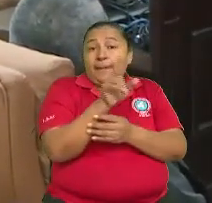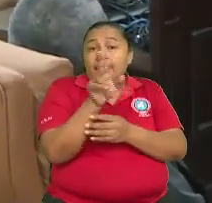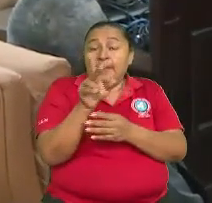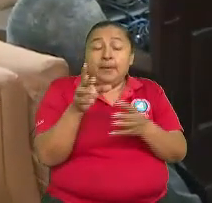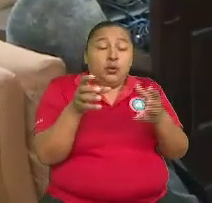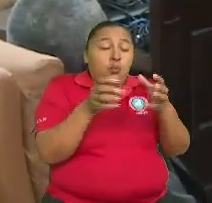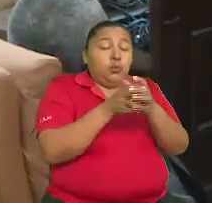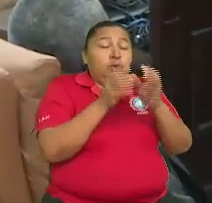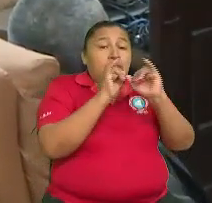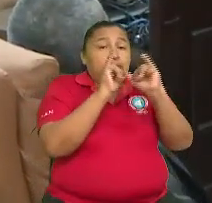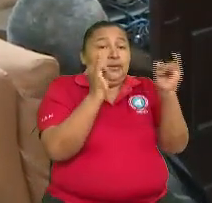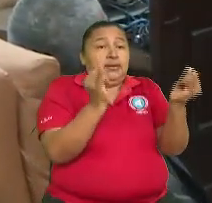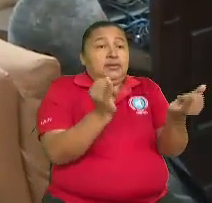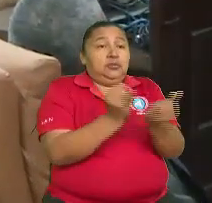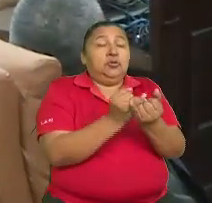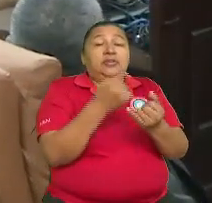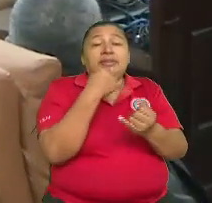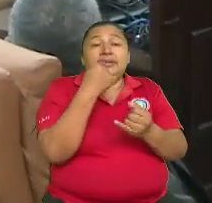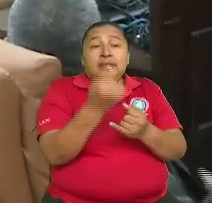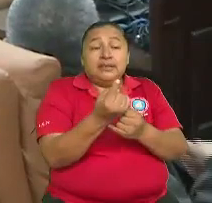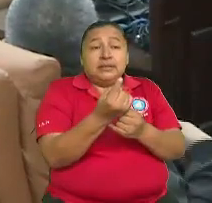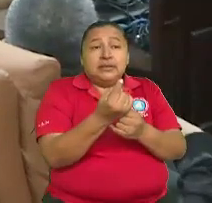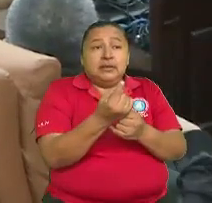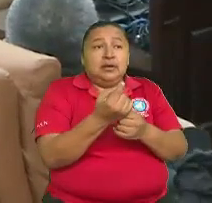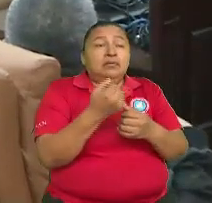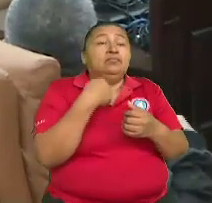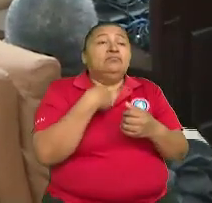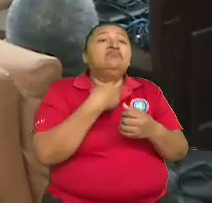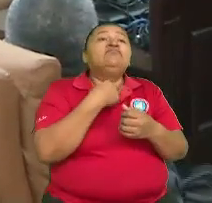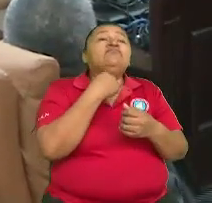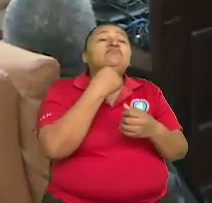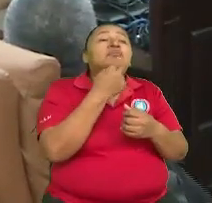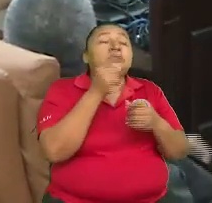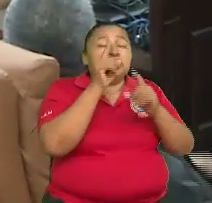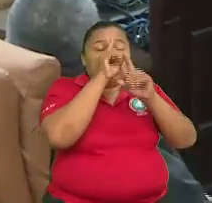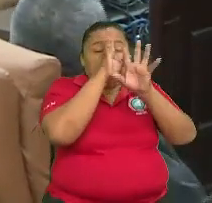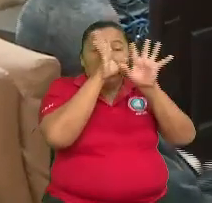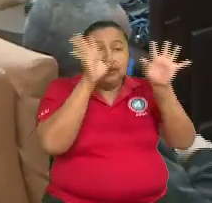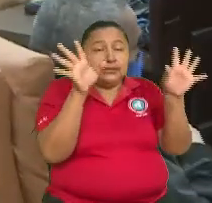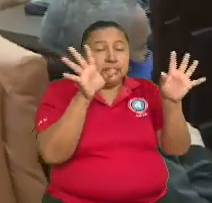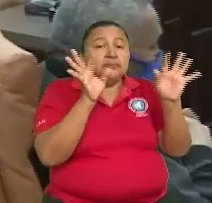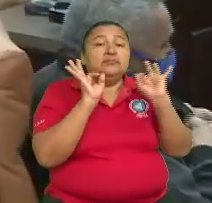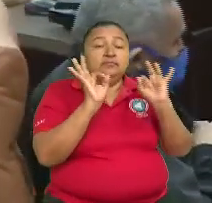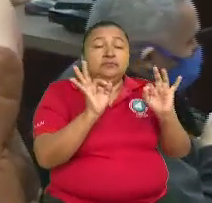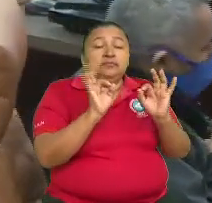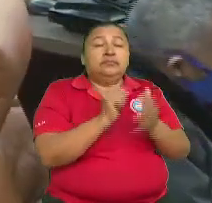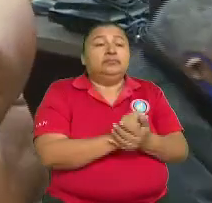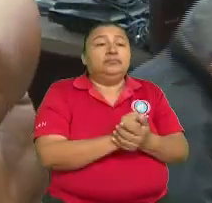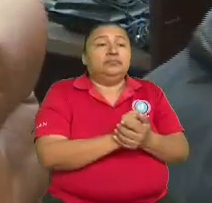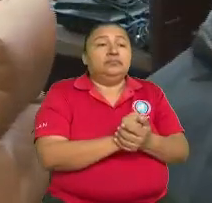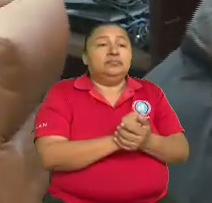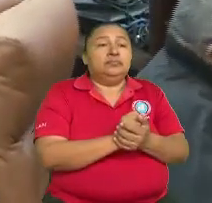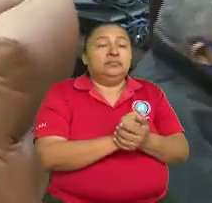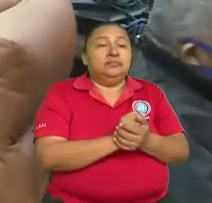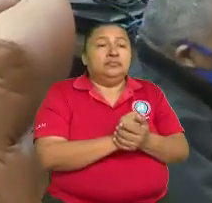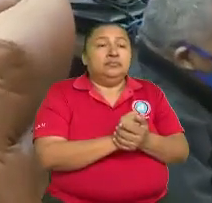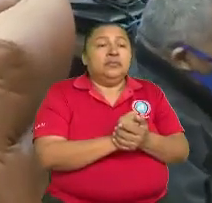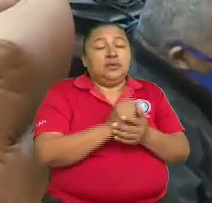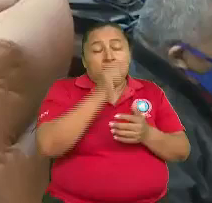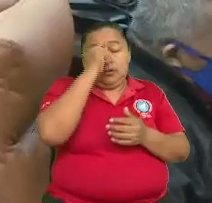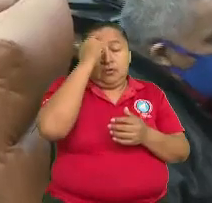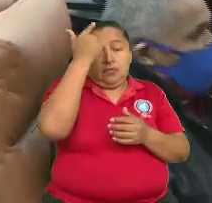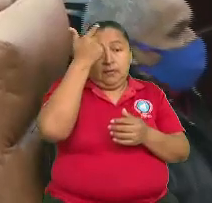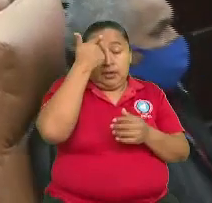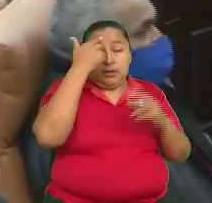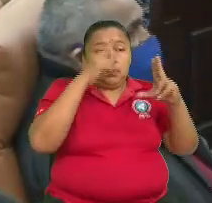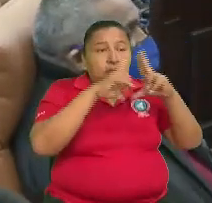comunidad internacional ha dicho en altas y claras voces que el gobierno